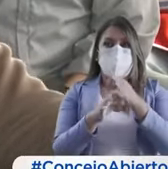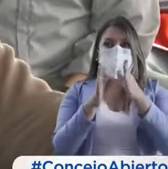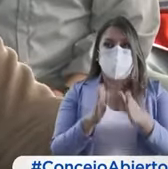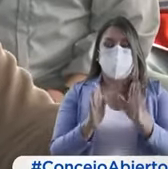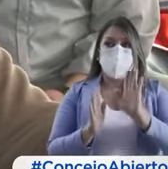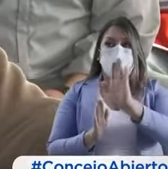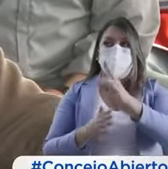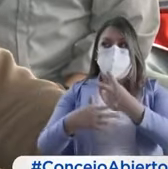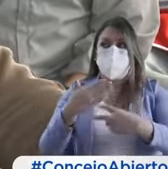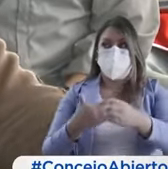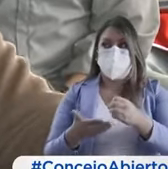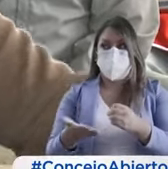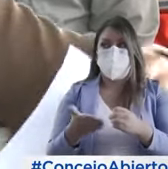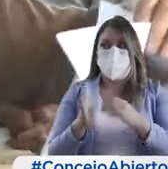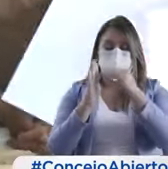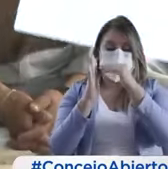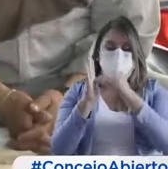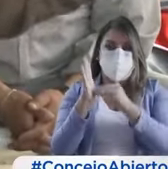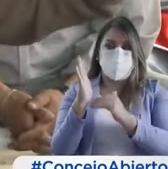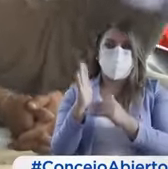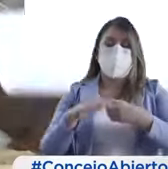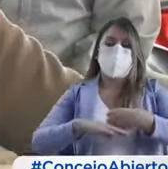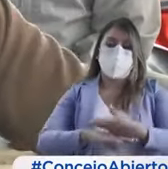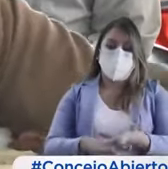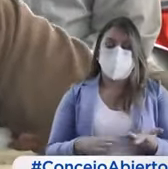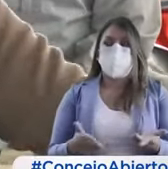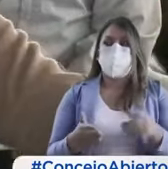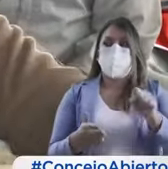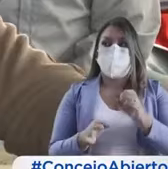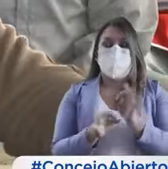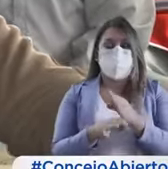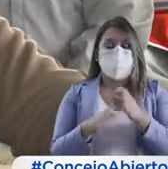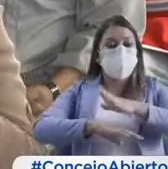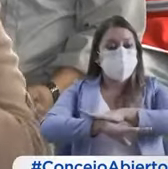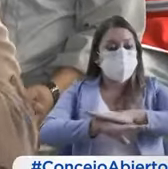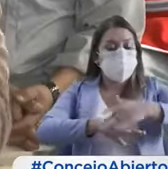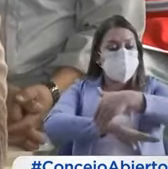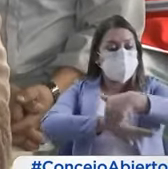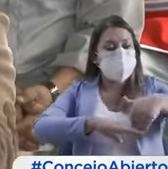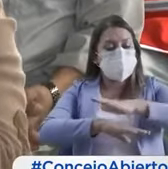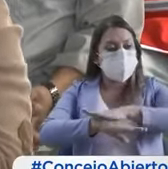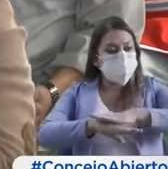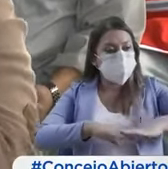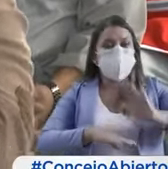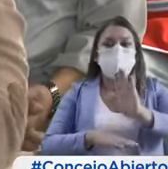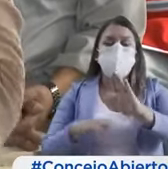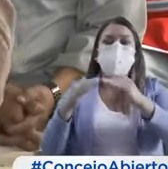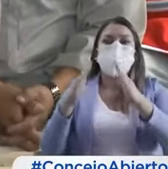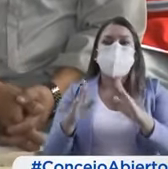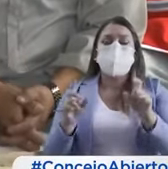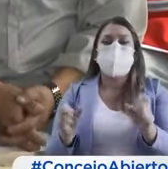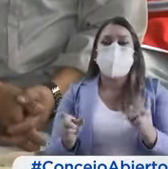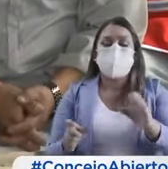hijo, eso es hasta tráfico de influencias, su hijo sugirió y son funcionarios y fueron funcionarios. La administración municipal se ha manejado